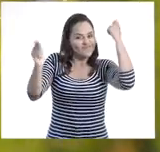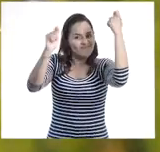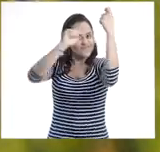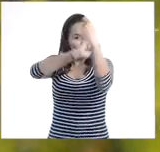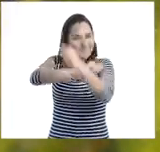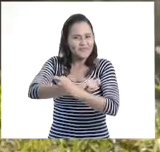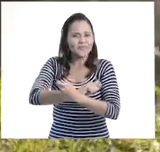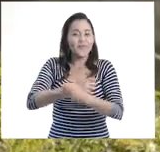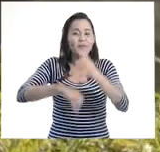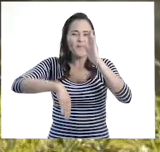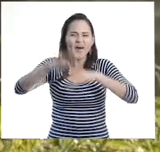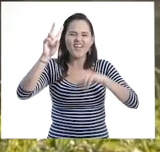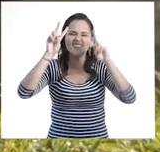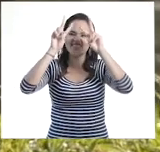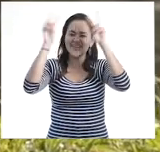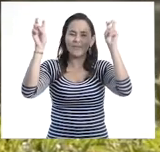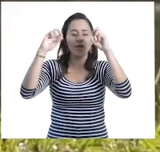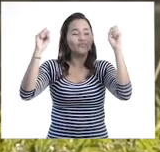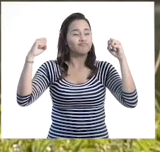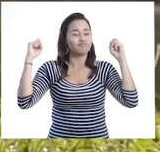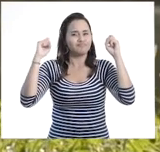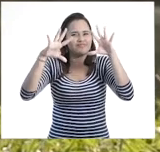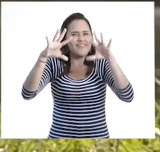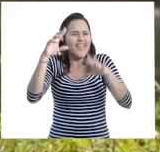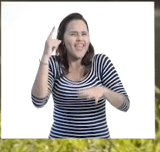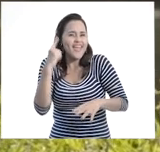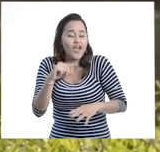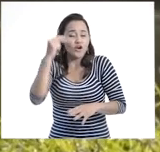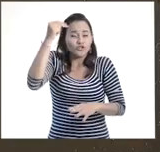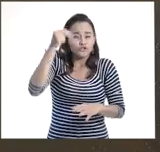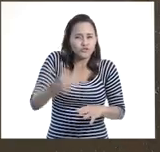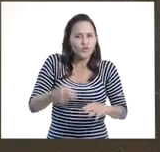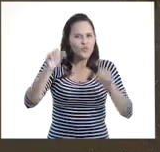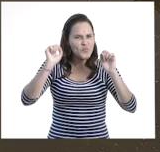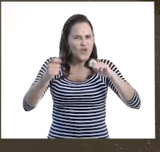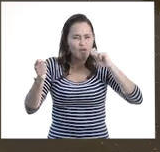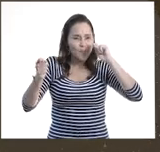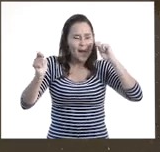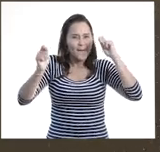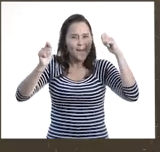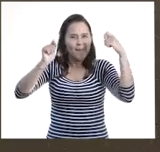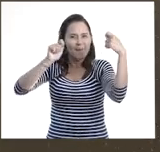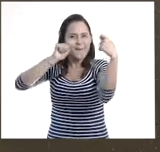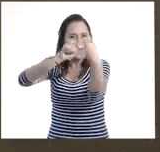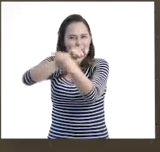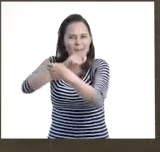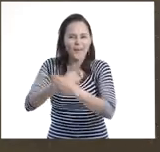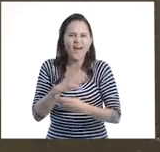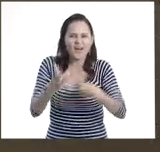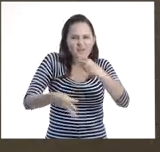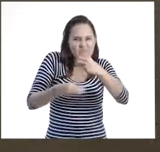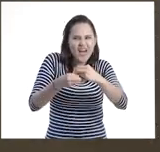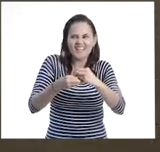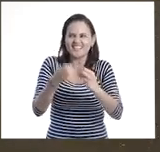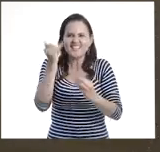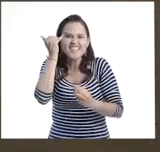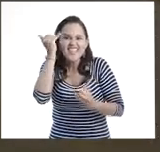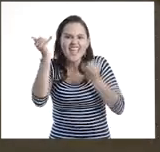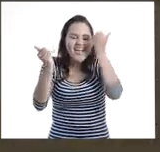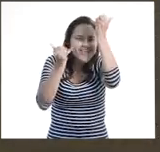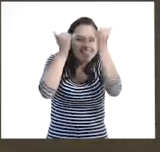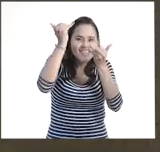cambio alrededor del concepto del realismo mágico. Un sólido argumento para repensar nuevas